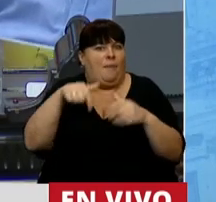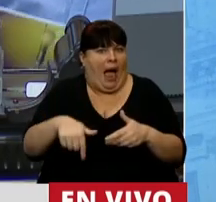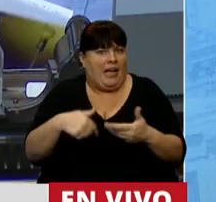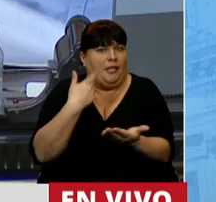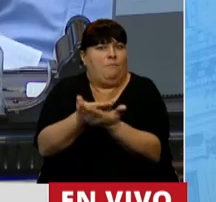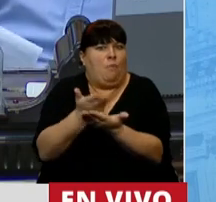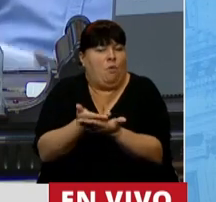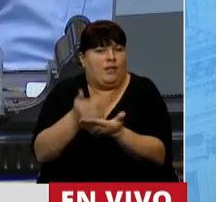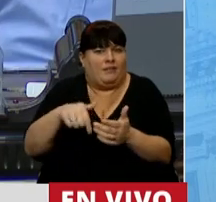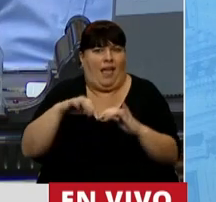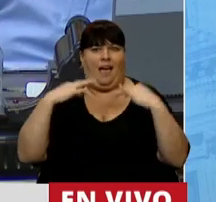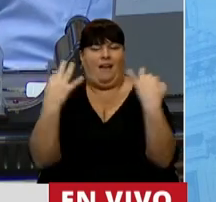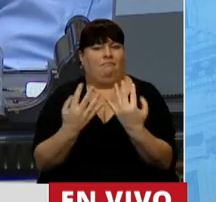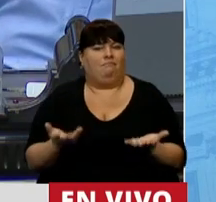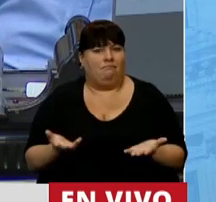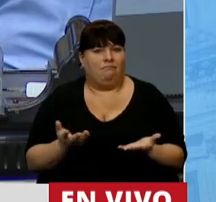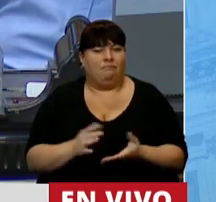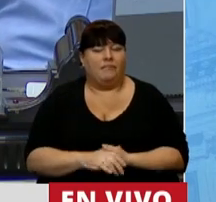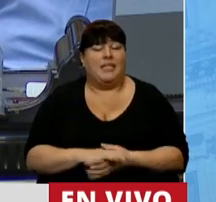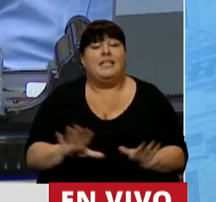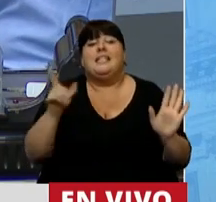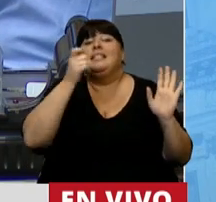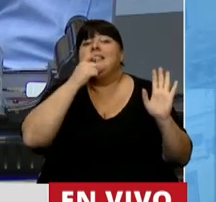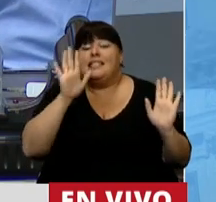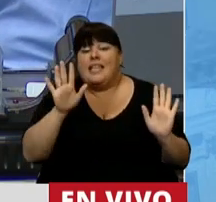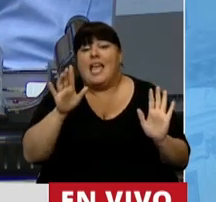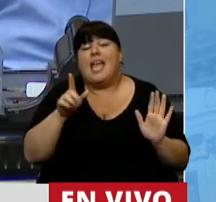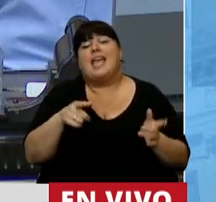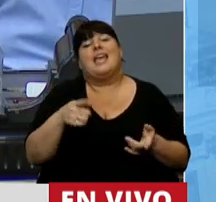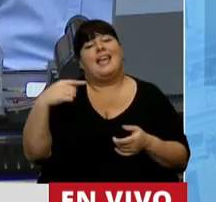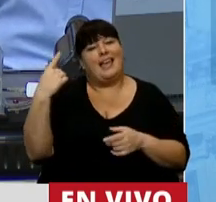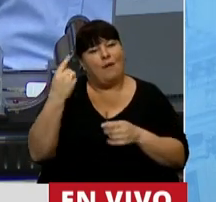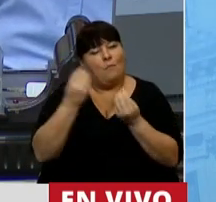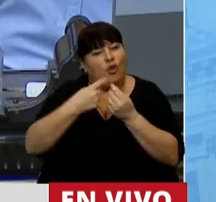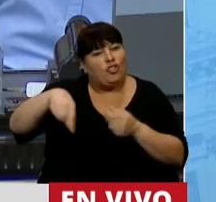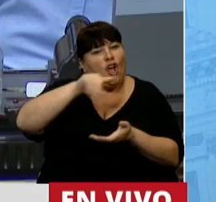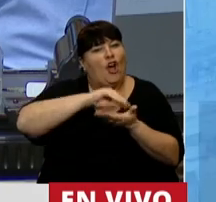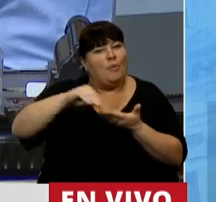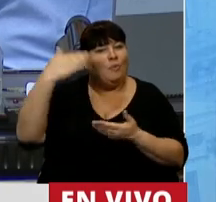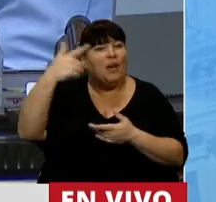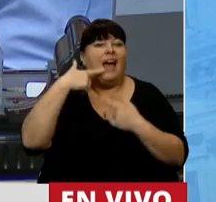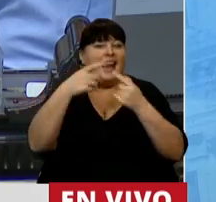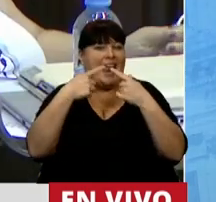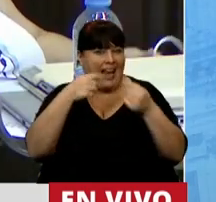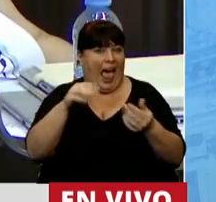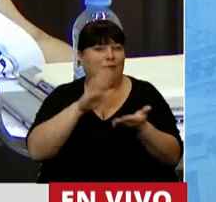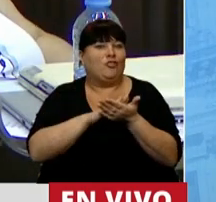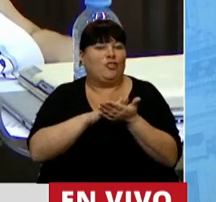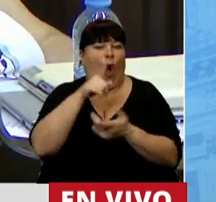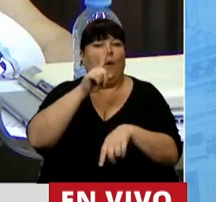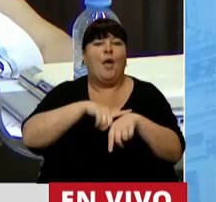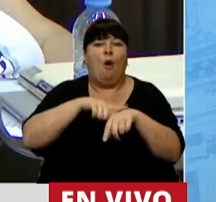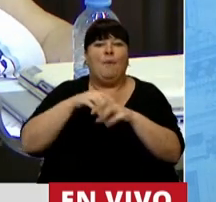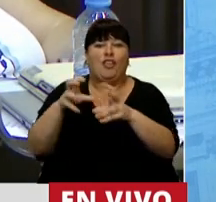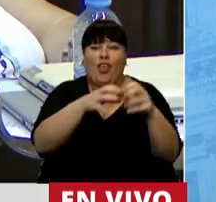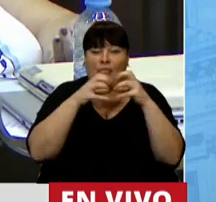lo estemos trayendo a este recinto, salvo cuando muchos de los legisladores que plantean esta objeción al momento